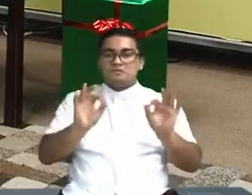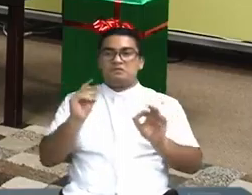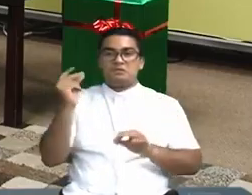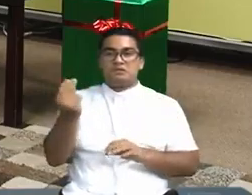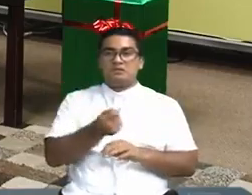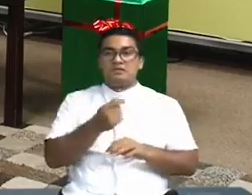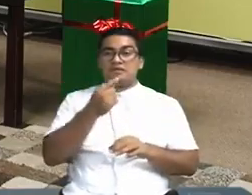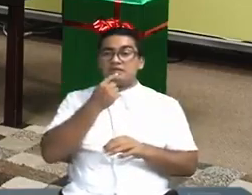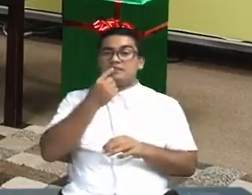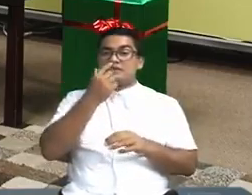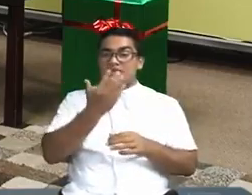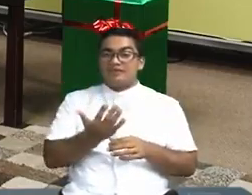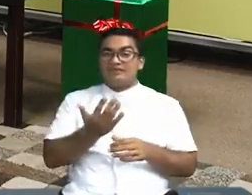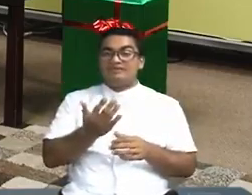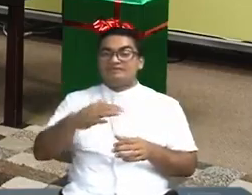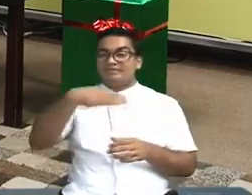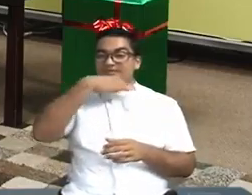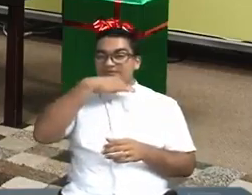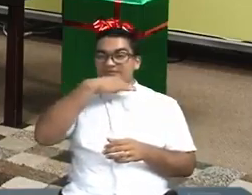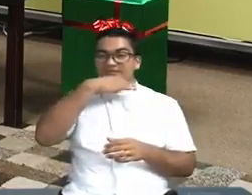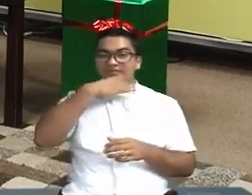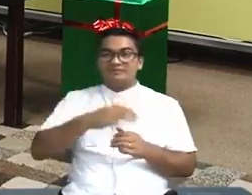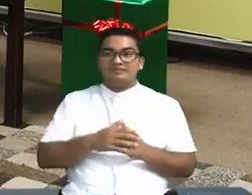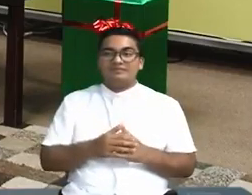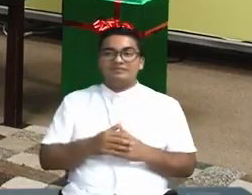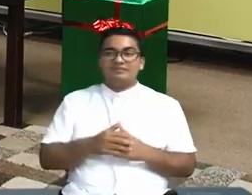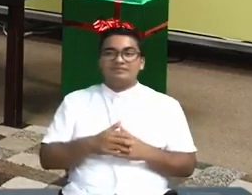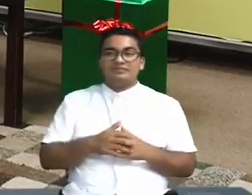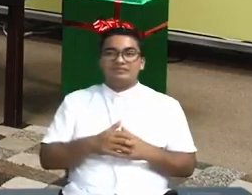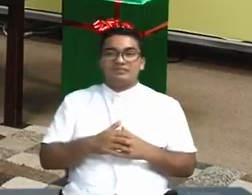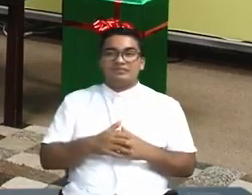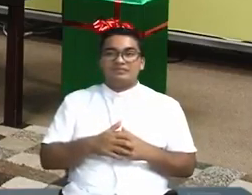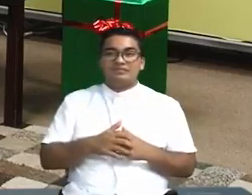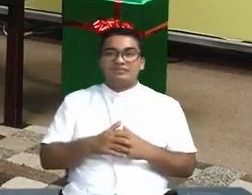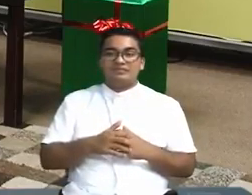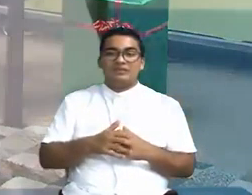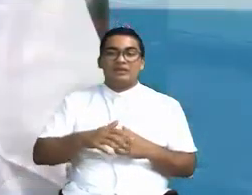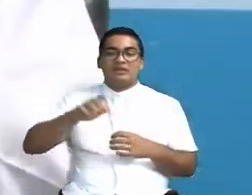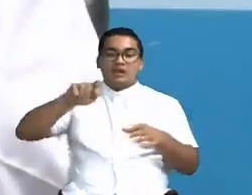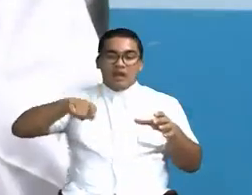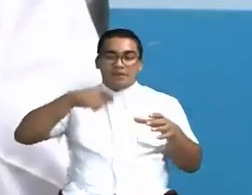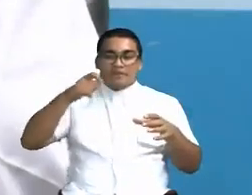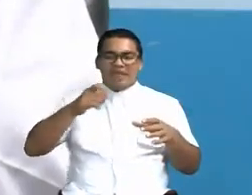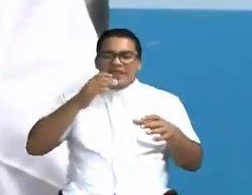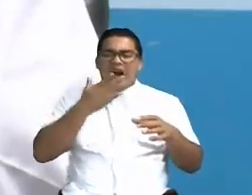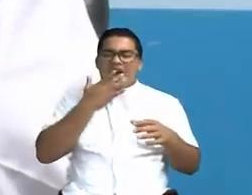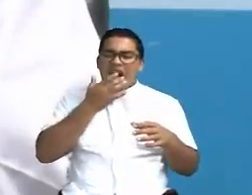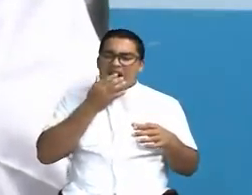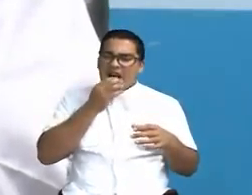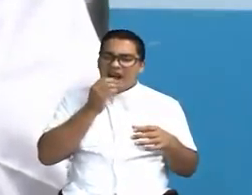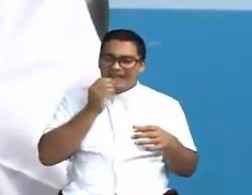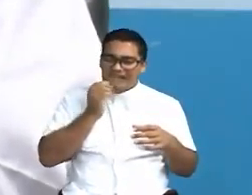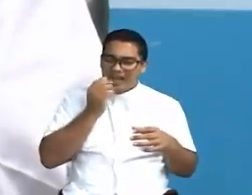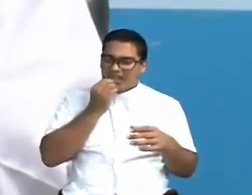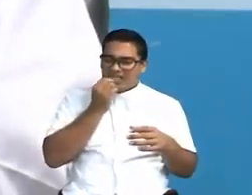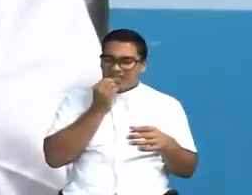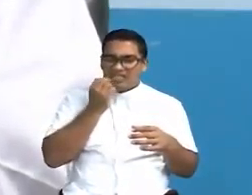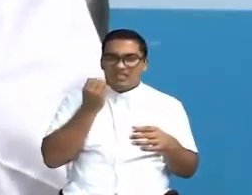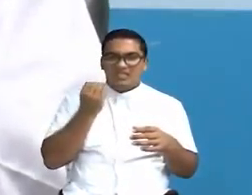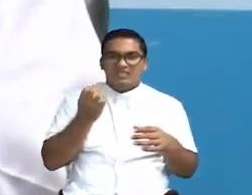muy incómodo. ¿Cómo? A veces hasta comiendo, nosotros nos mordemos la lengua, nos mordemos los labios, y